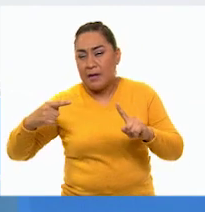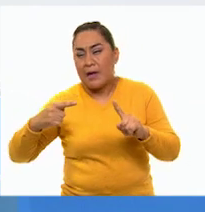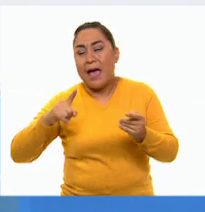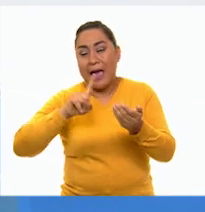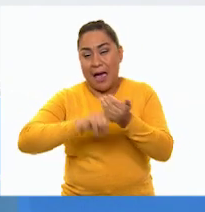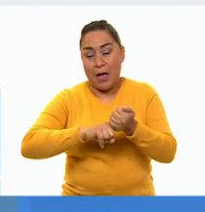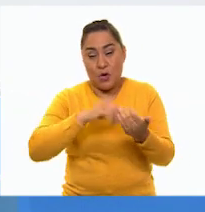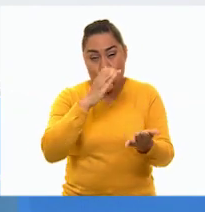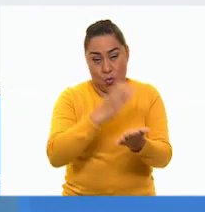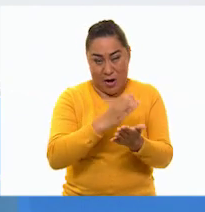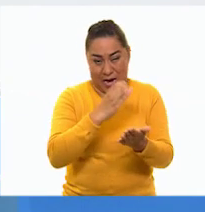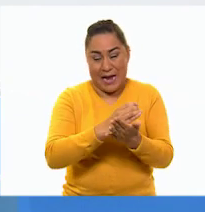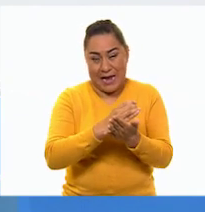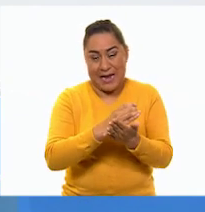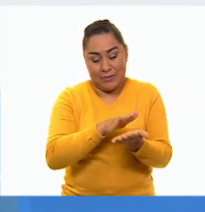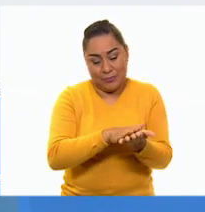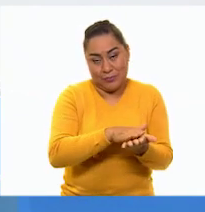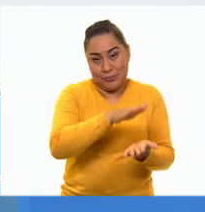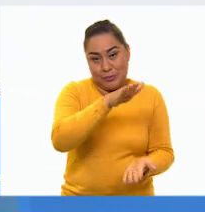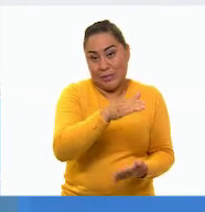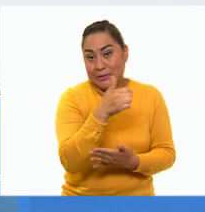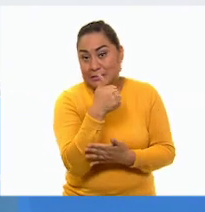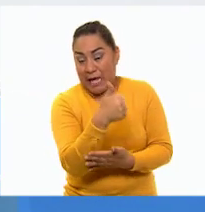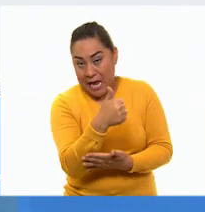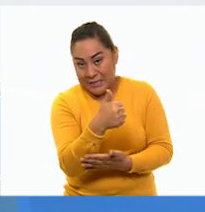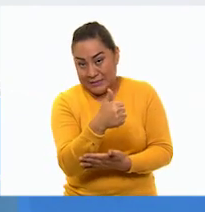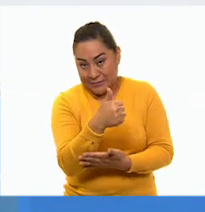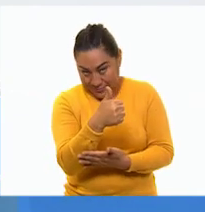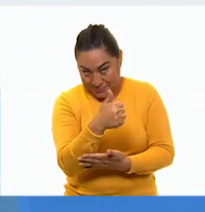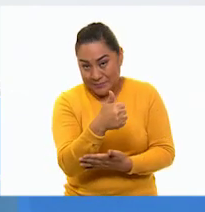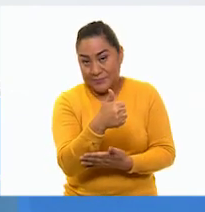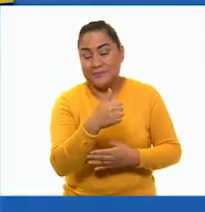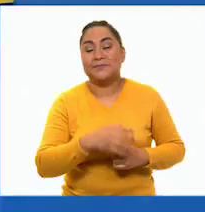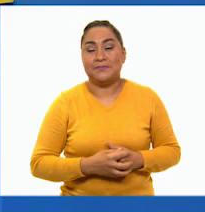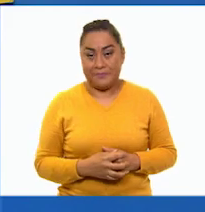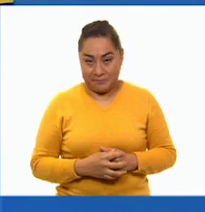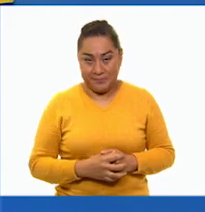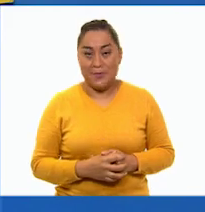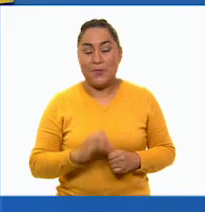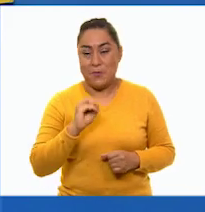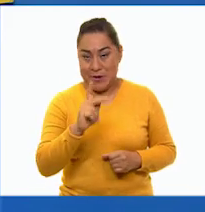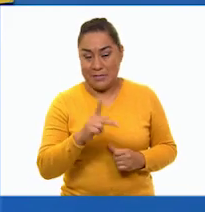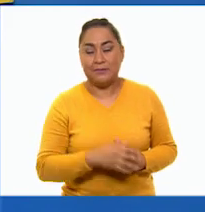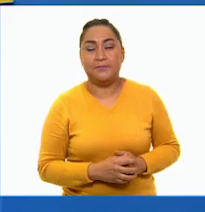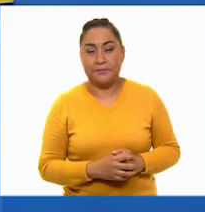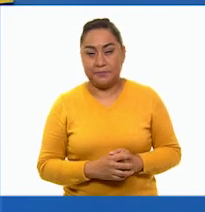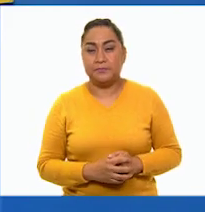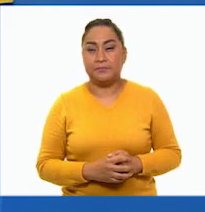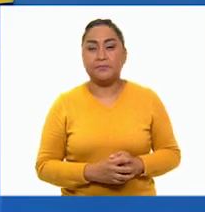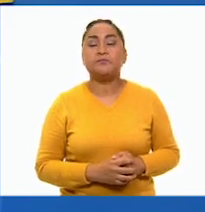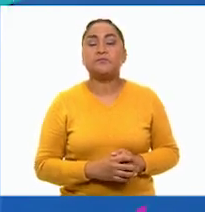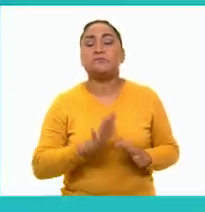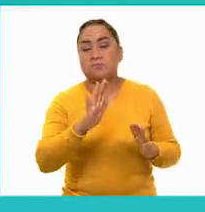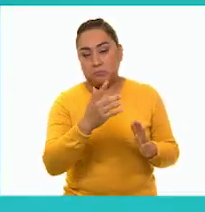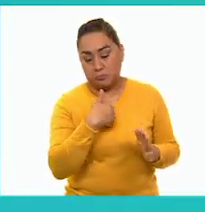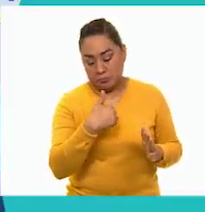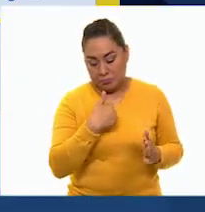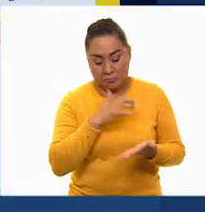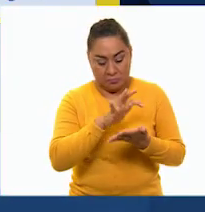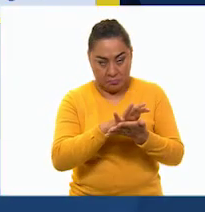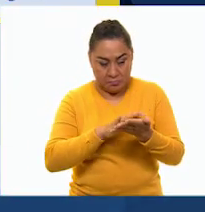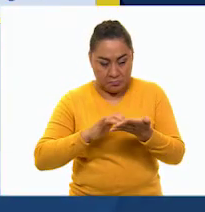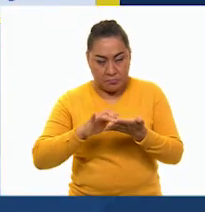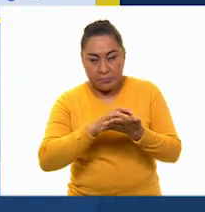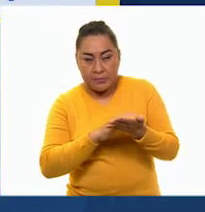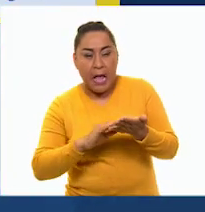entre 6, que es el número de libretas que forman un paquete. Muy bien, maestra. Voy a tomar mi calculadora que está ahí